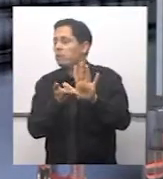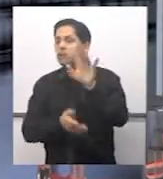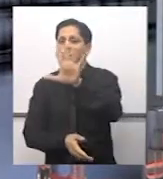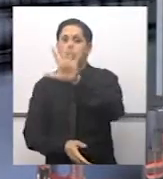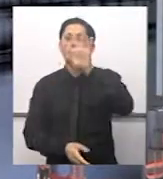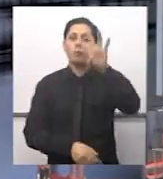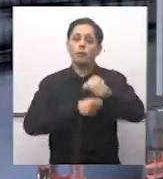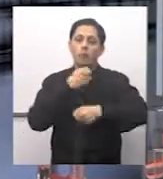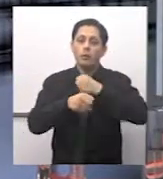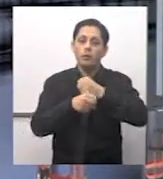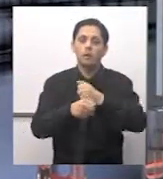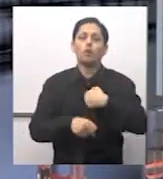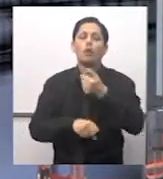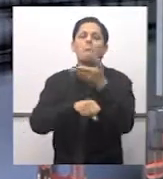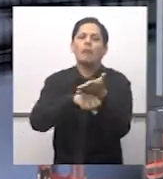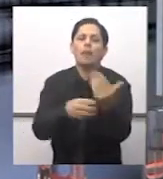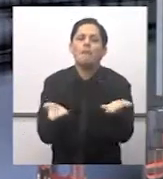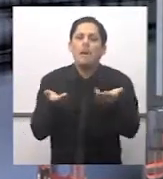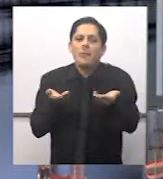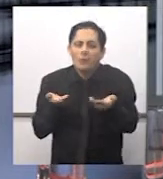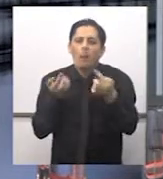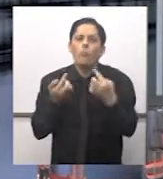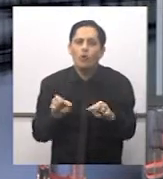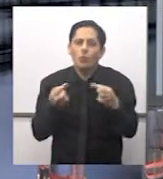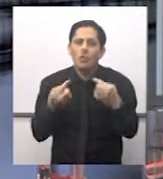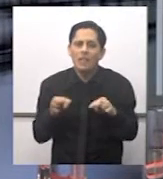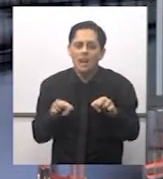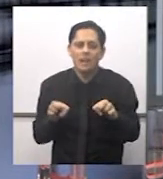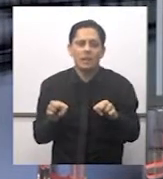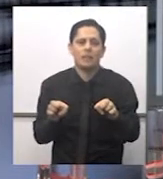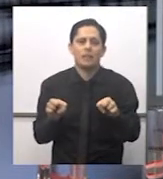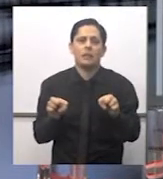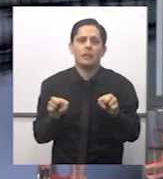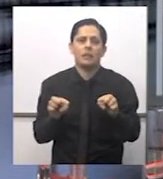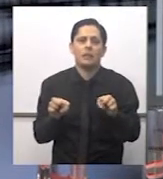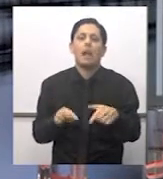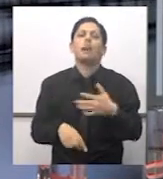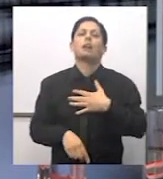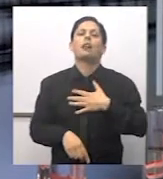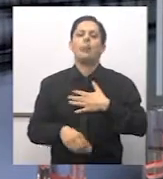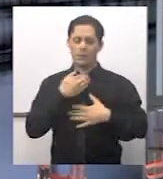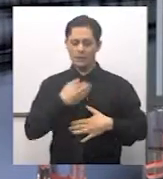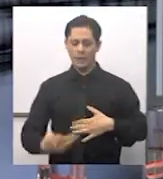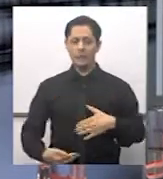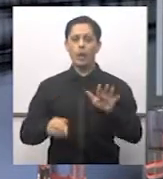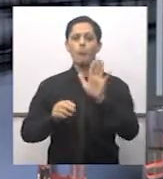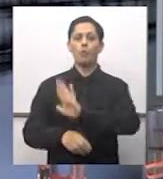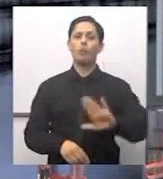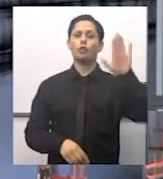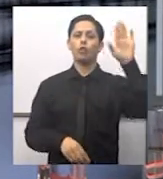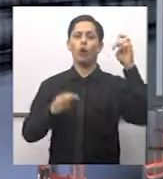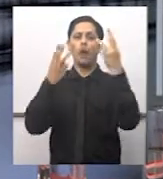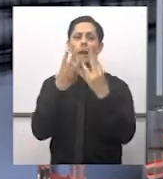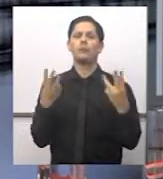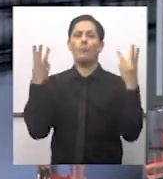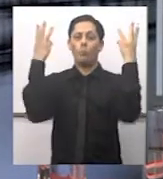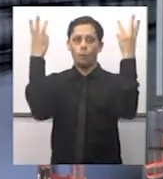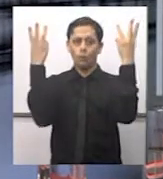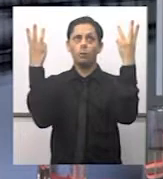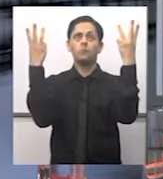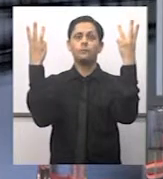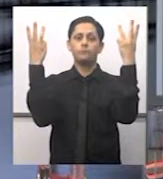durante 54 años. Yo pido que nos den una oportunidad porque el presidente prometió al mundo ante las Naciones